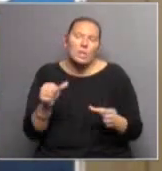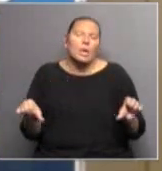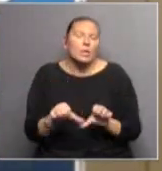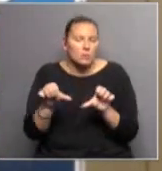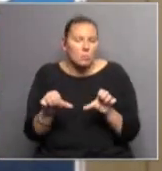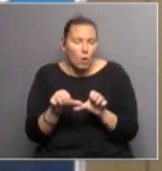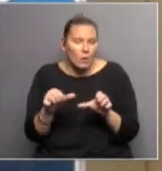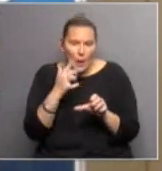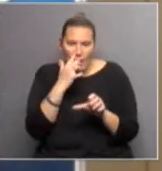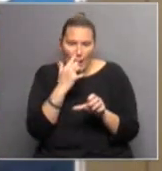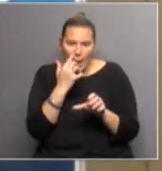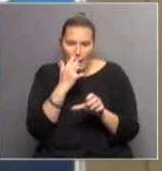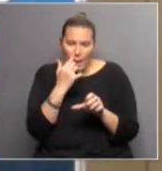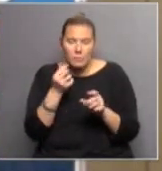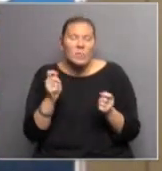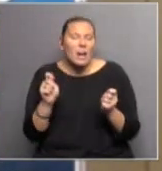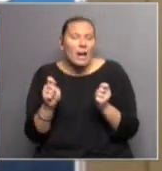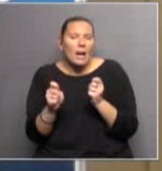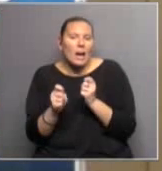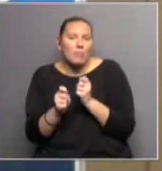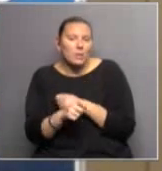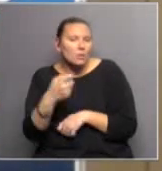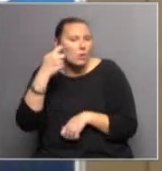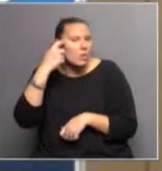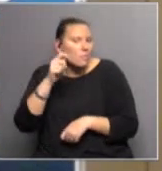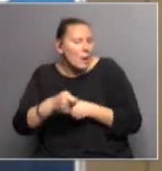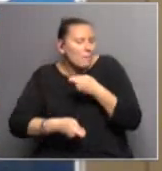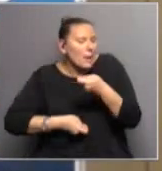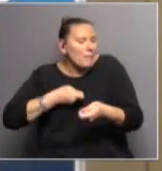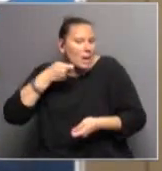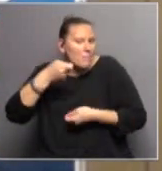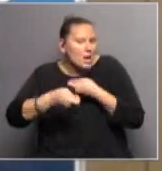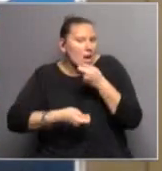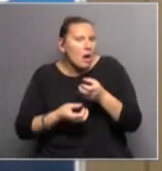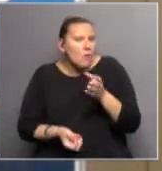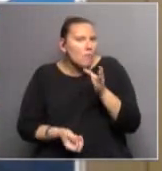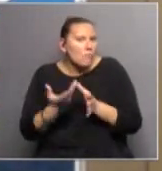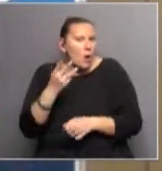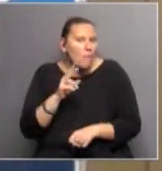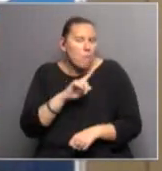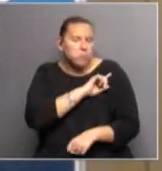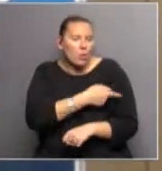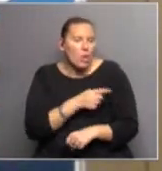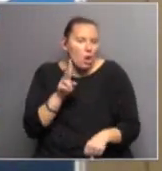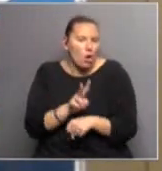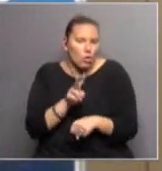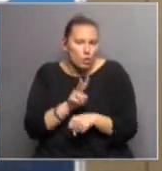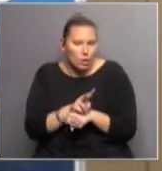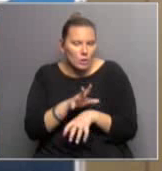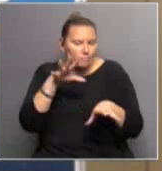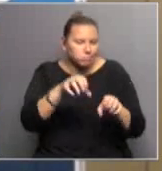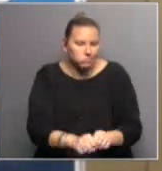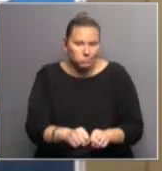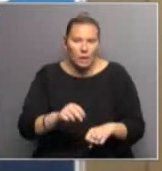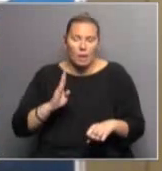estamos generando nuevas estrategias de ejercer poder, control y dominio hacia las mujeres,